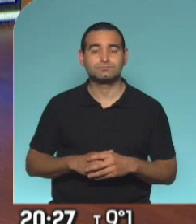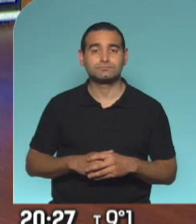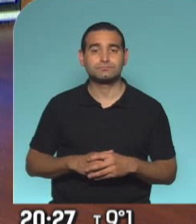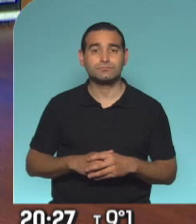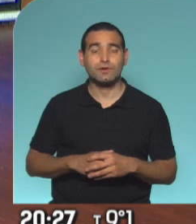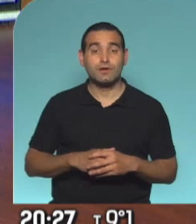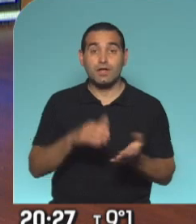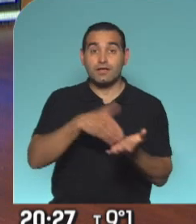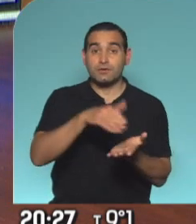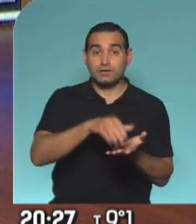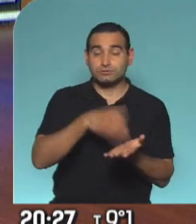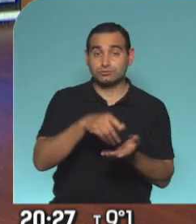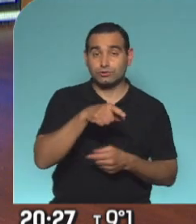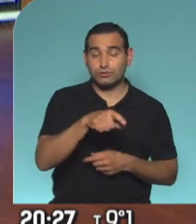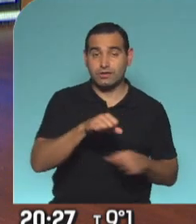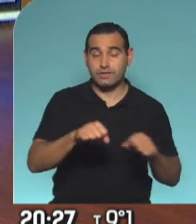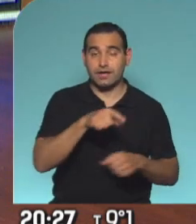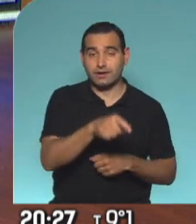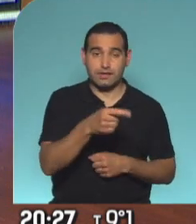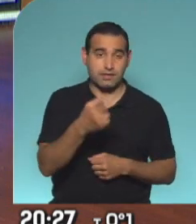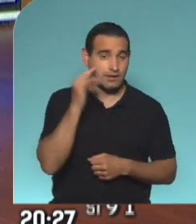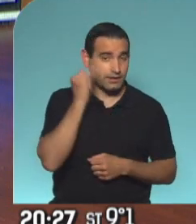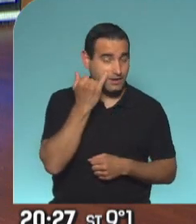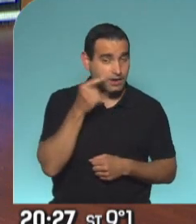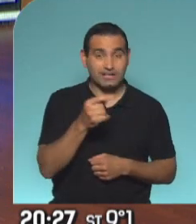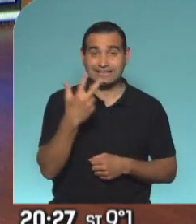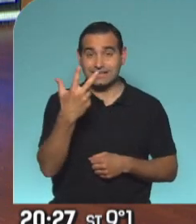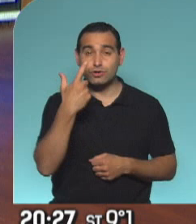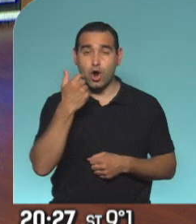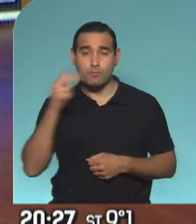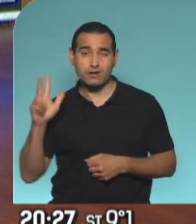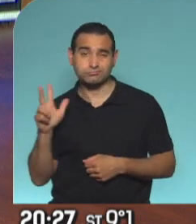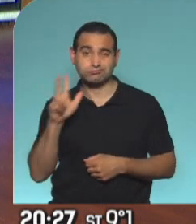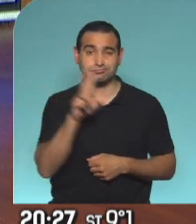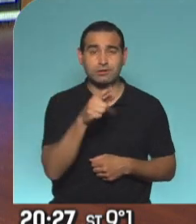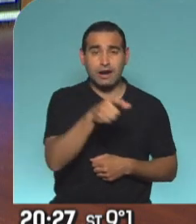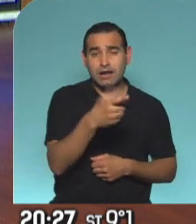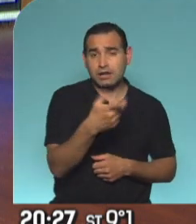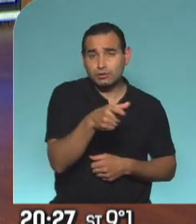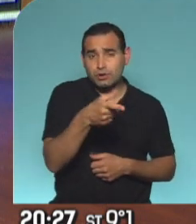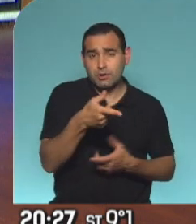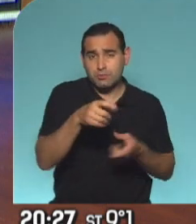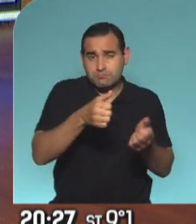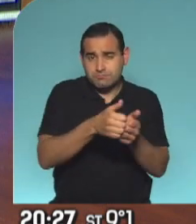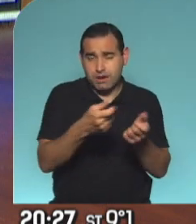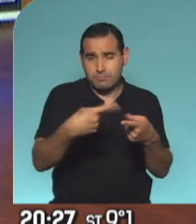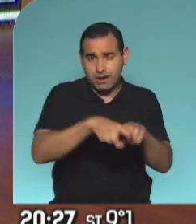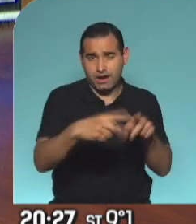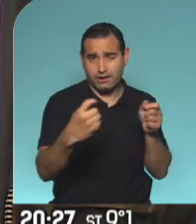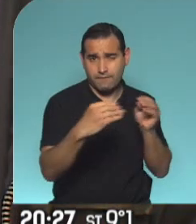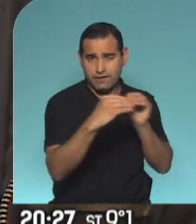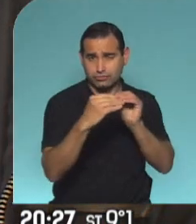Ataque homofóbico en Palermo. Un joven denunció que fue agredido por 3 hombres cuando le daba un beso simplemente a su pareja en la vía